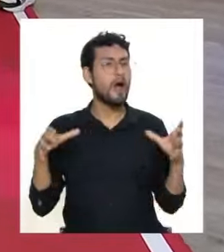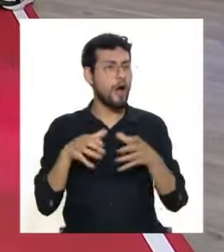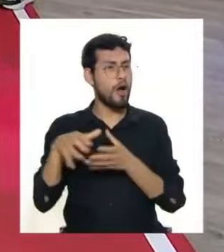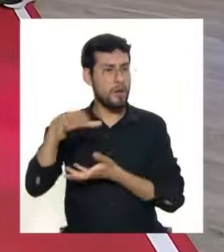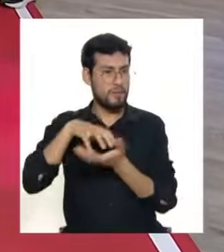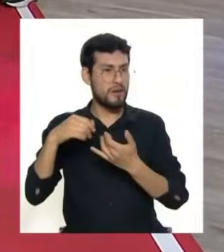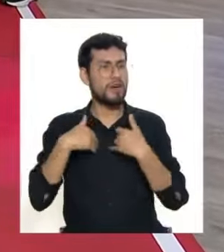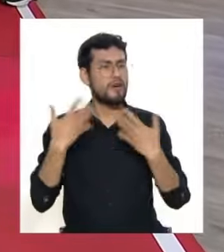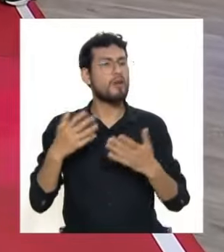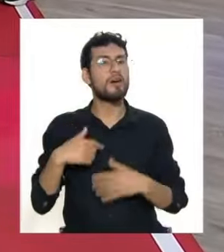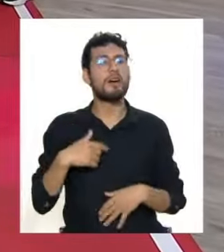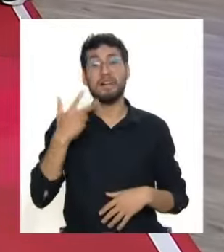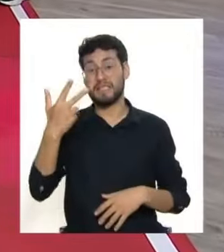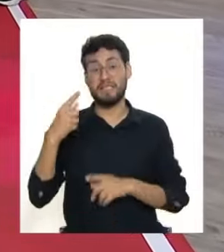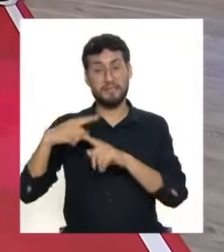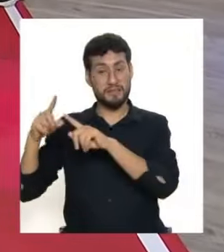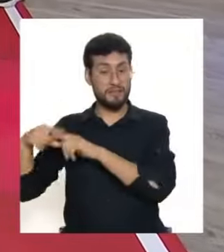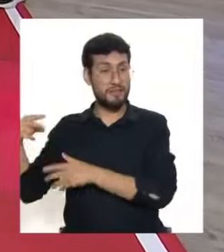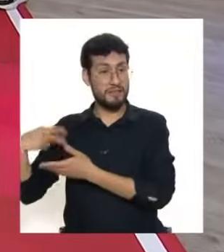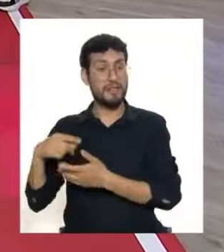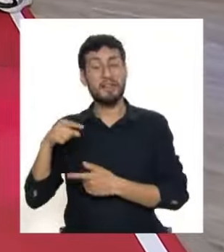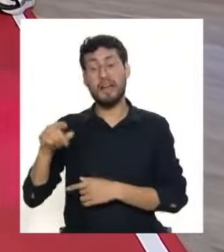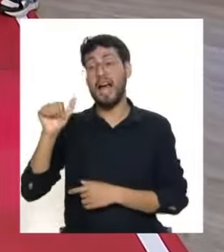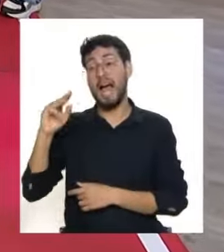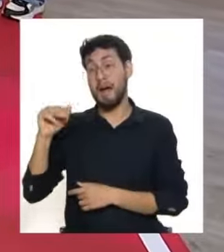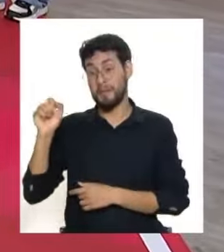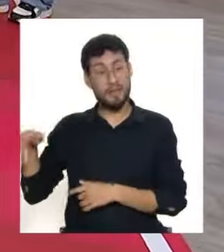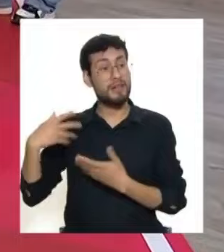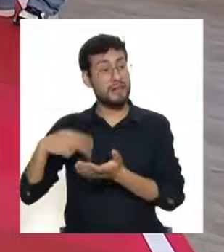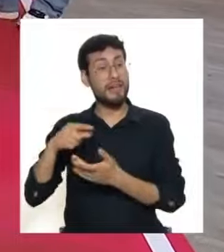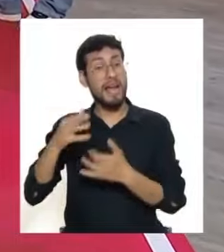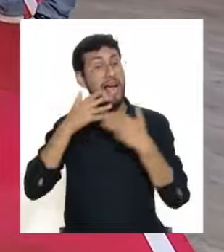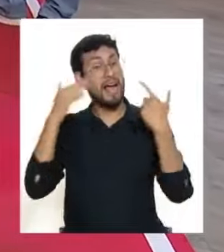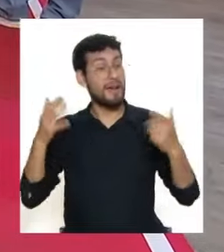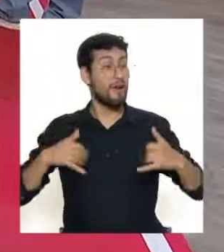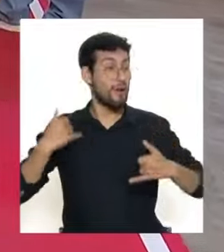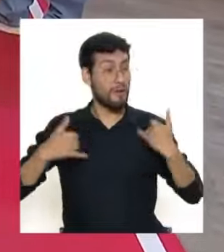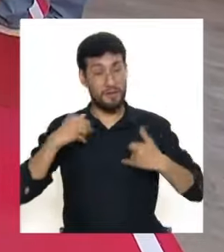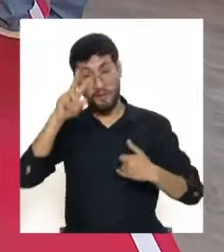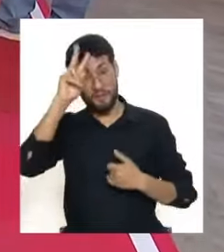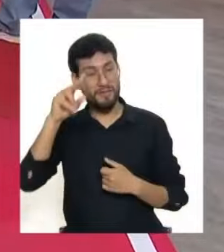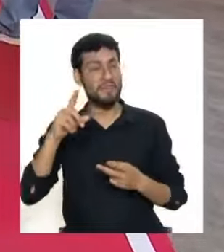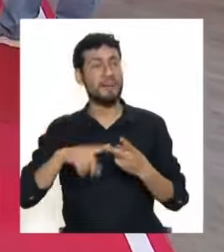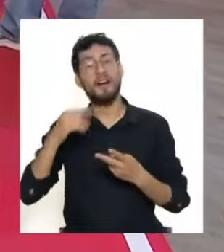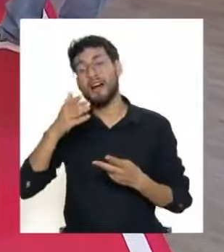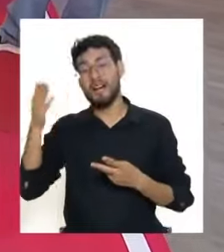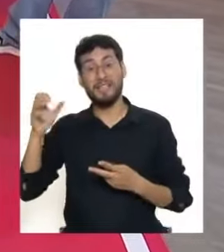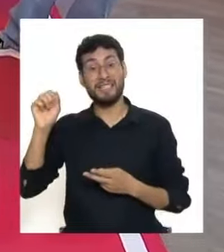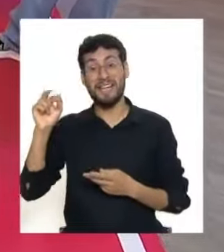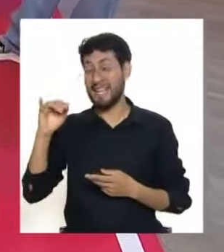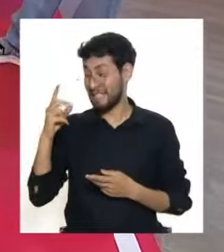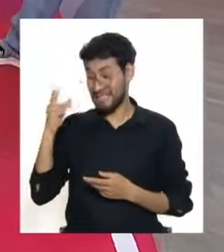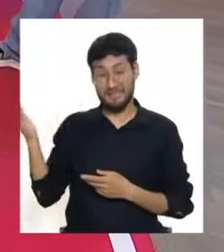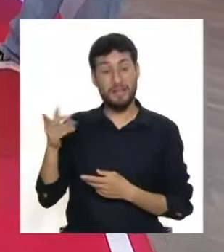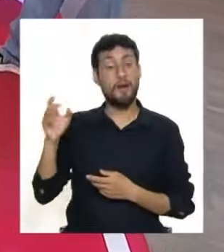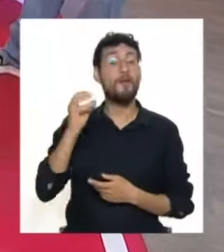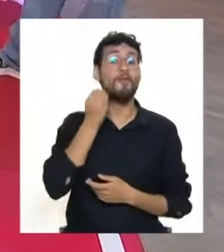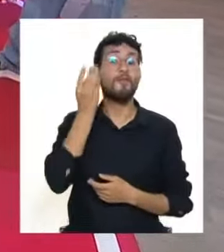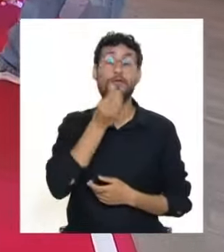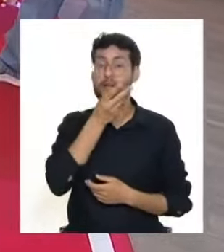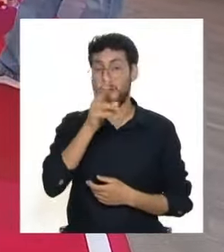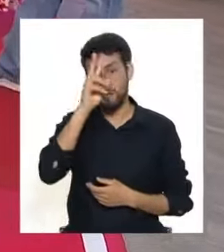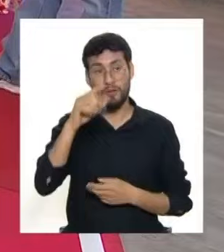está compuesto por 3 danzas. Ajá. El Carnaval de Lamas, que representa la alegría y la juventud del Perú. Okay. Luego, Izanas, que representa la flora del